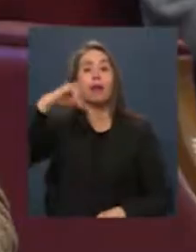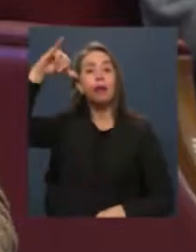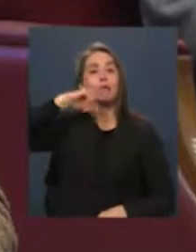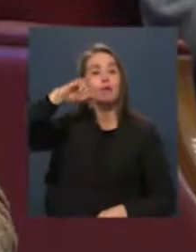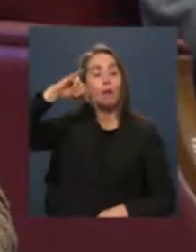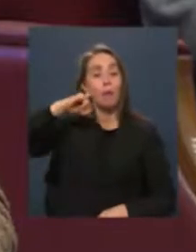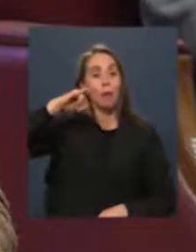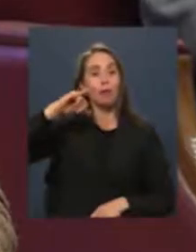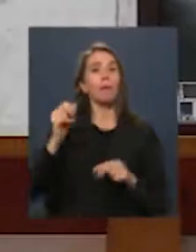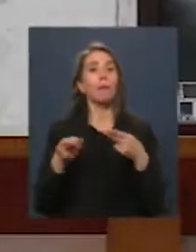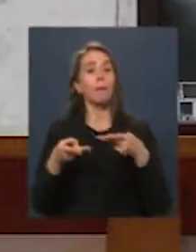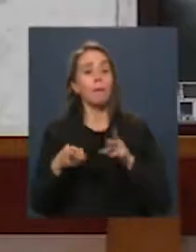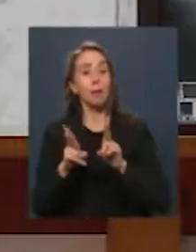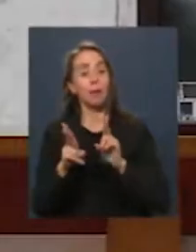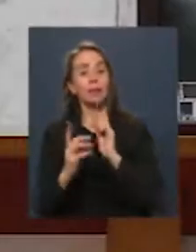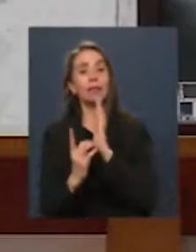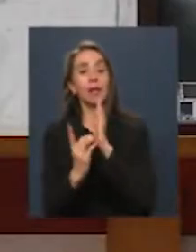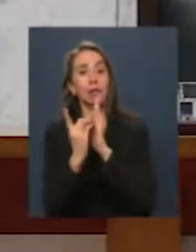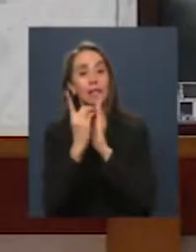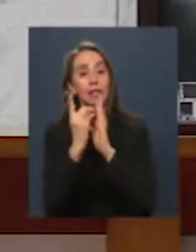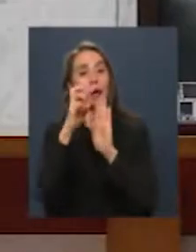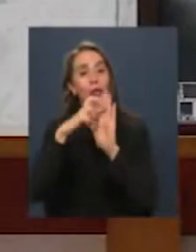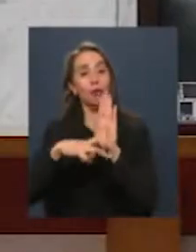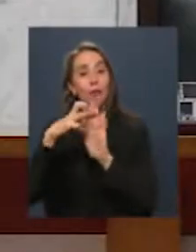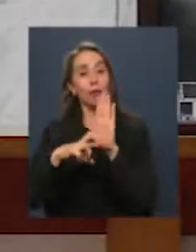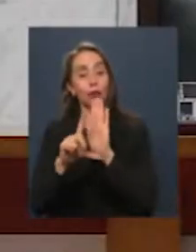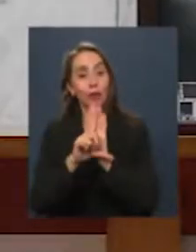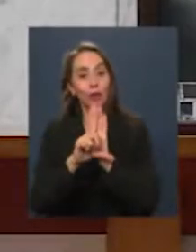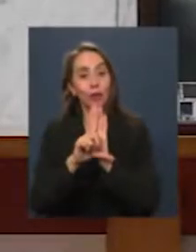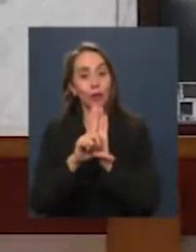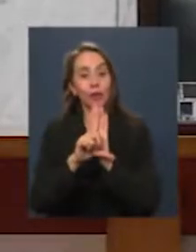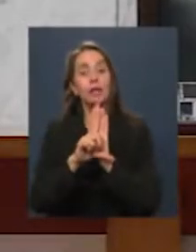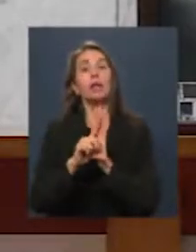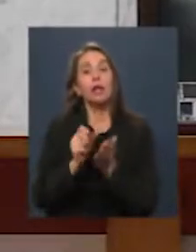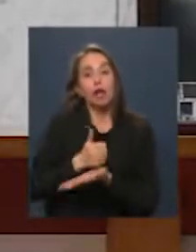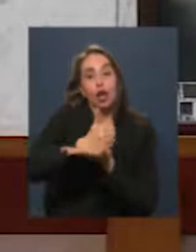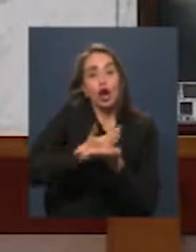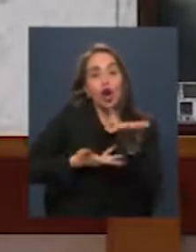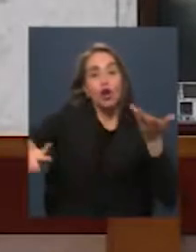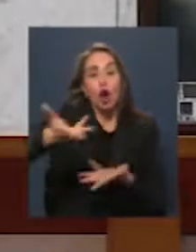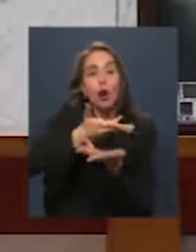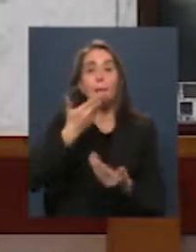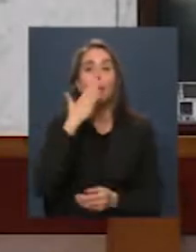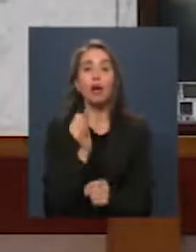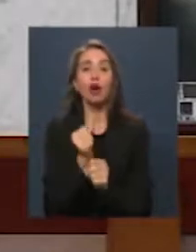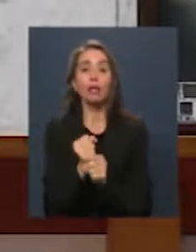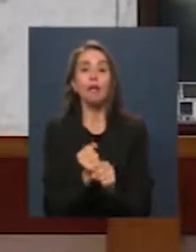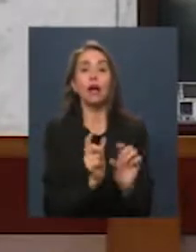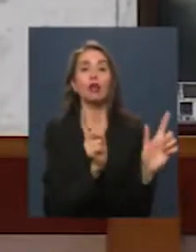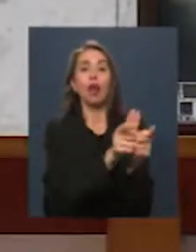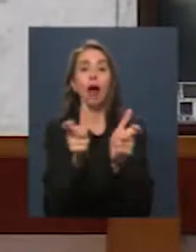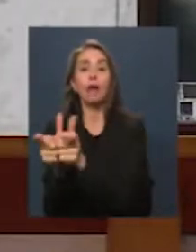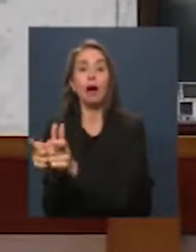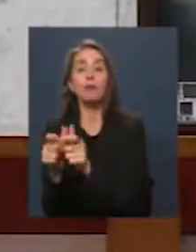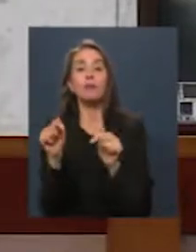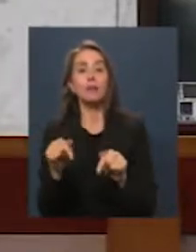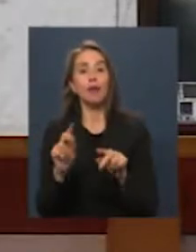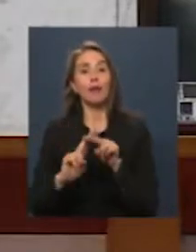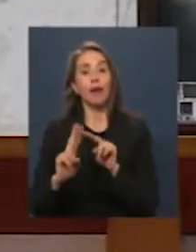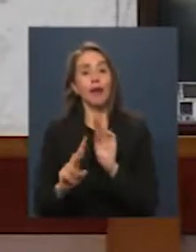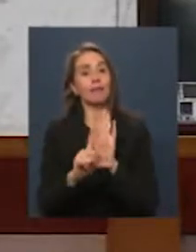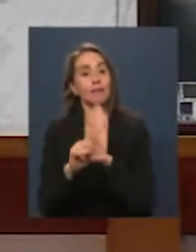resaltar el trabajo de la Convención Constitucional y la cooperación de la Cámara con esta instancia, como la confianza que la ciudadanía ha